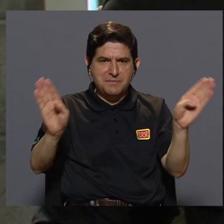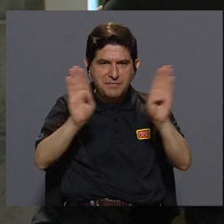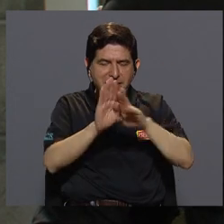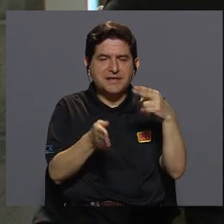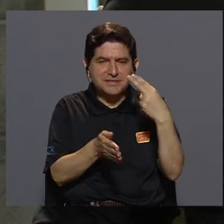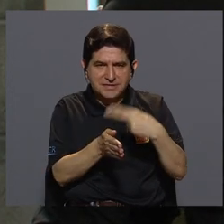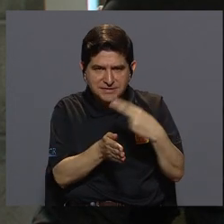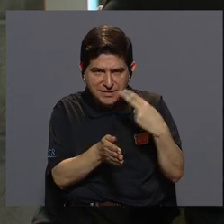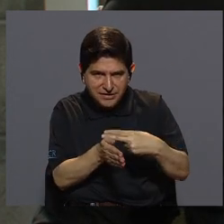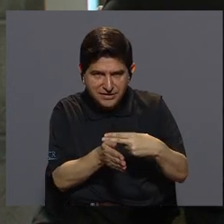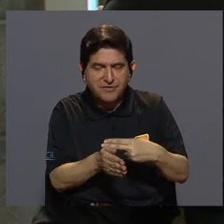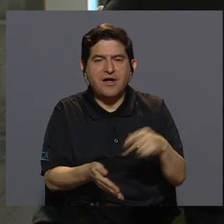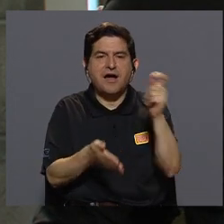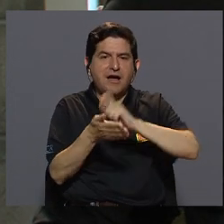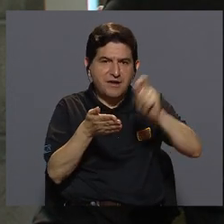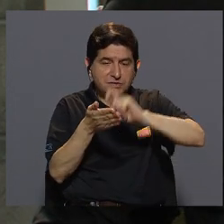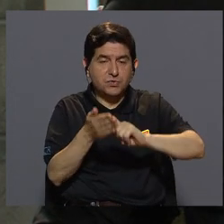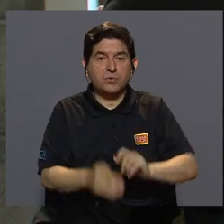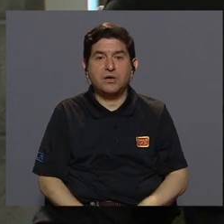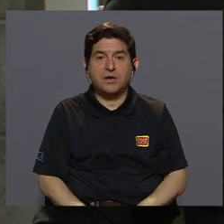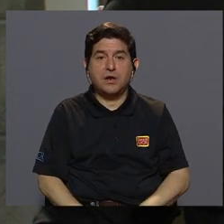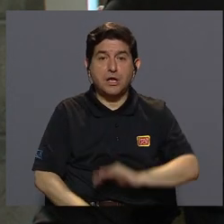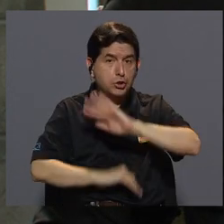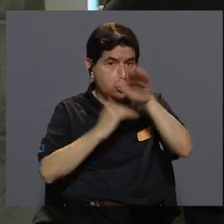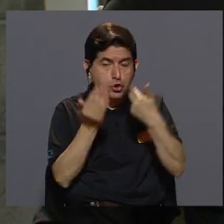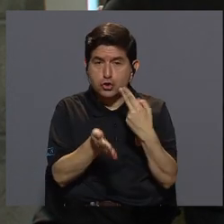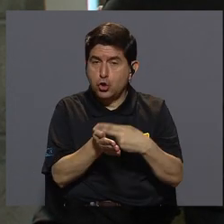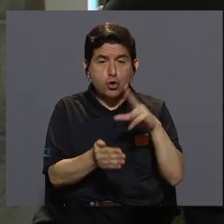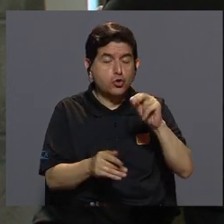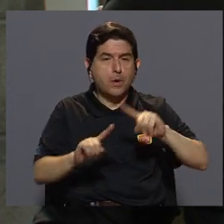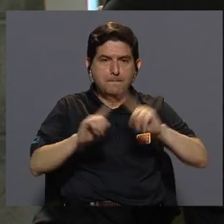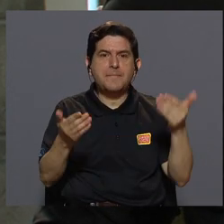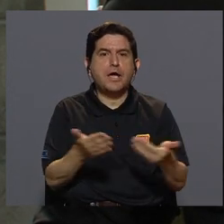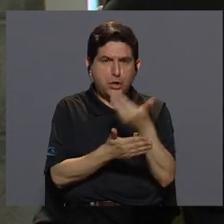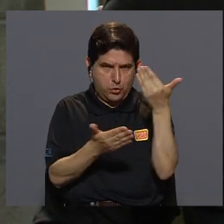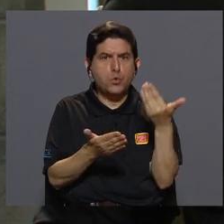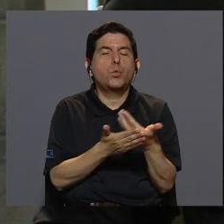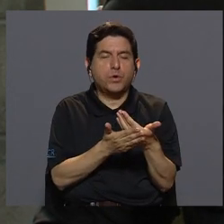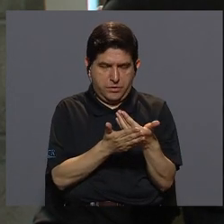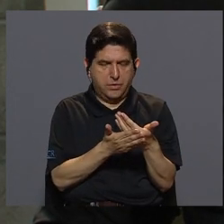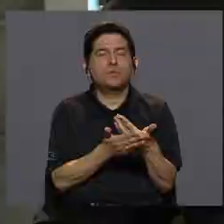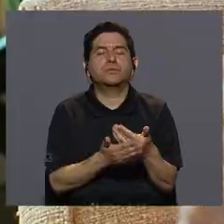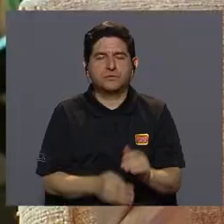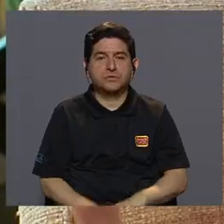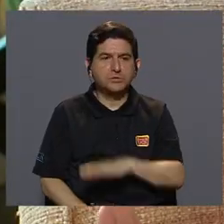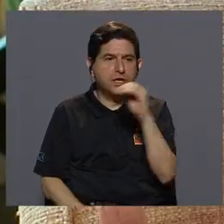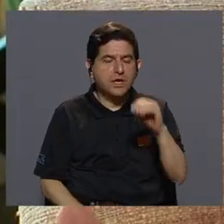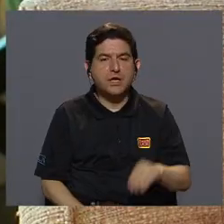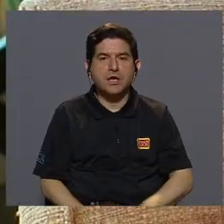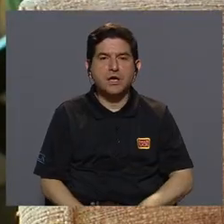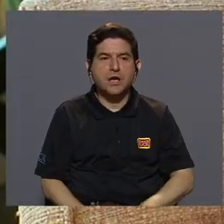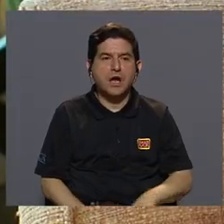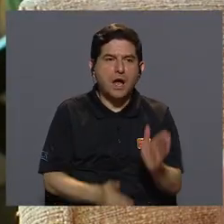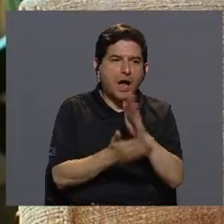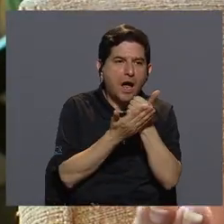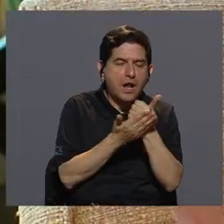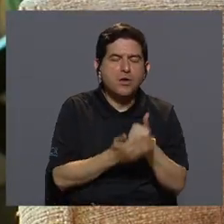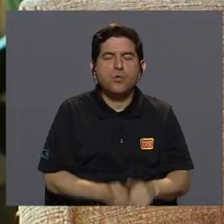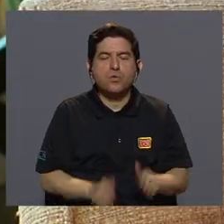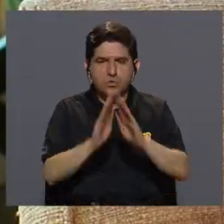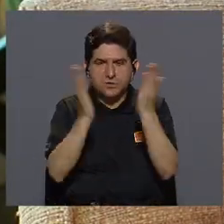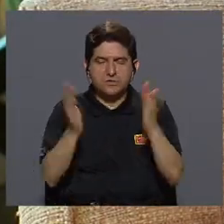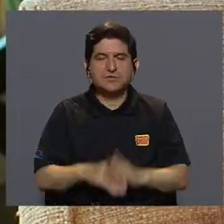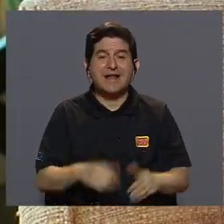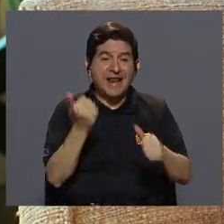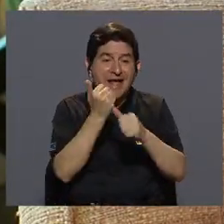cerrar hospitales, sí, escuelas. No todos los hospitales, pero los nuevos y los que se estaban abriendo, pues la